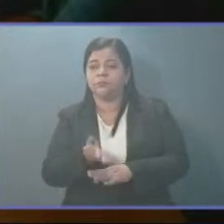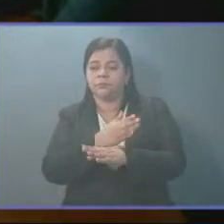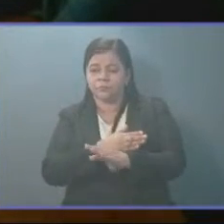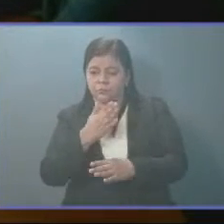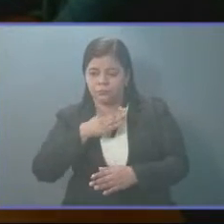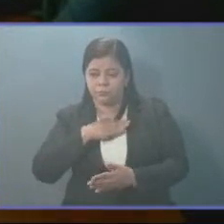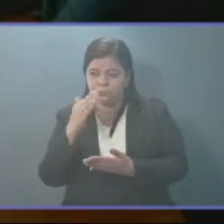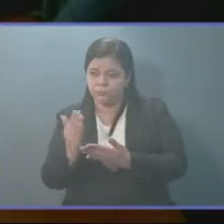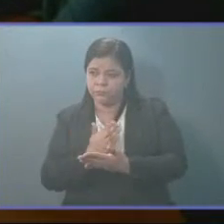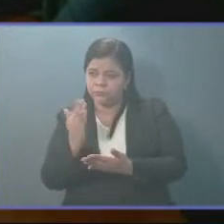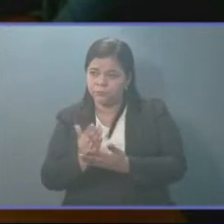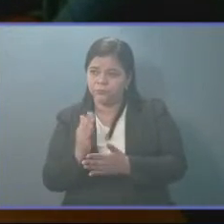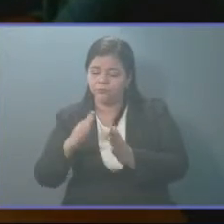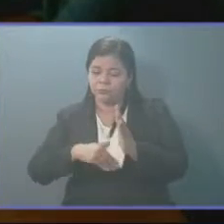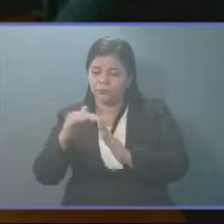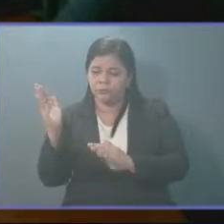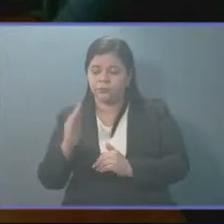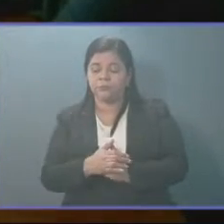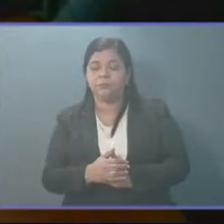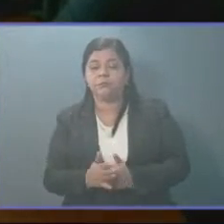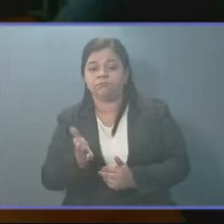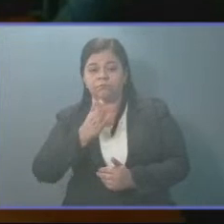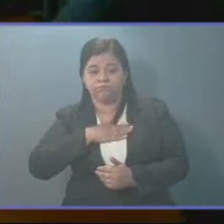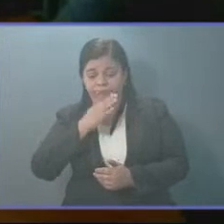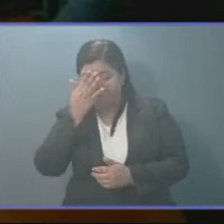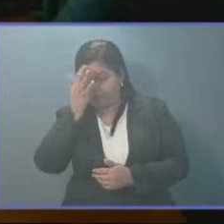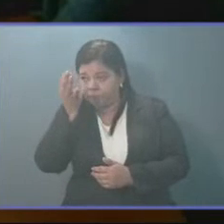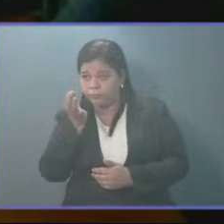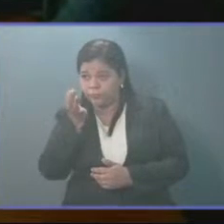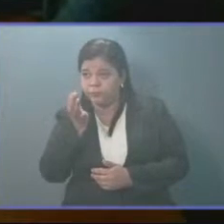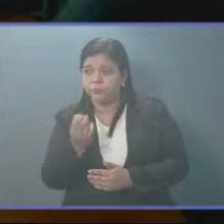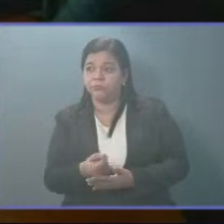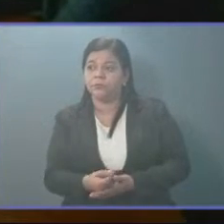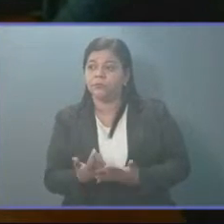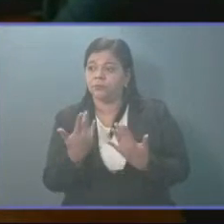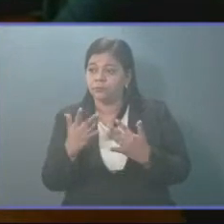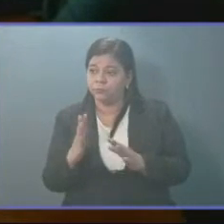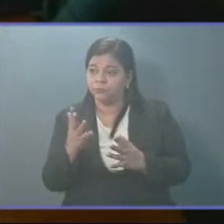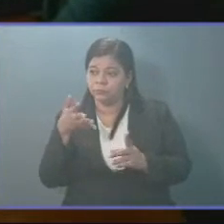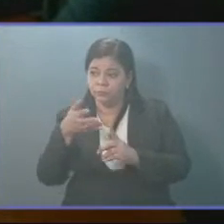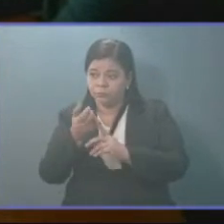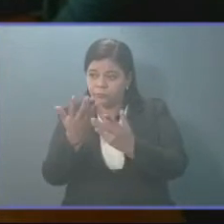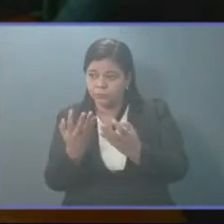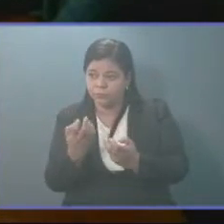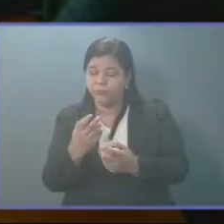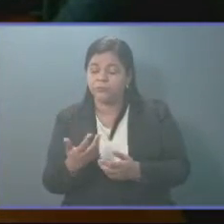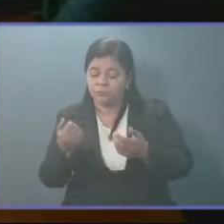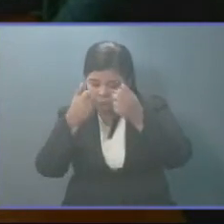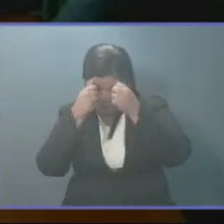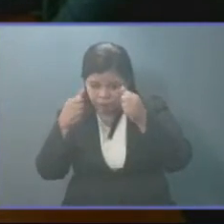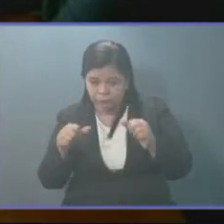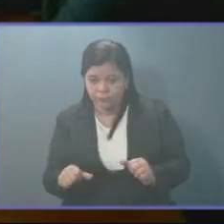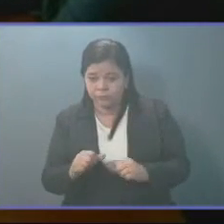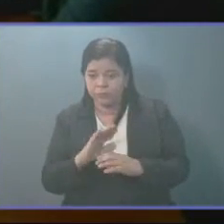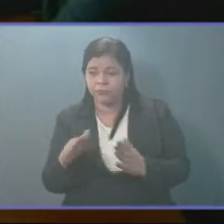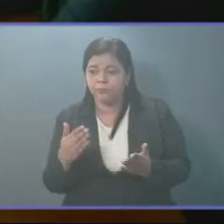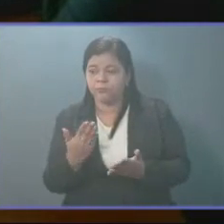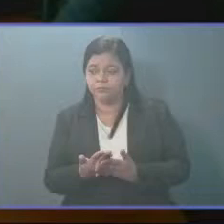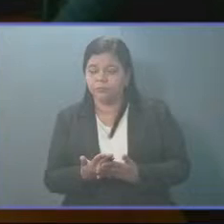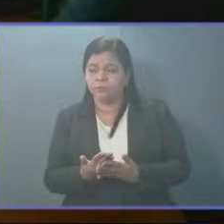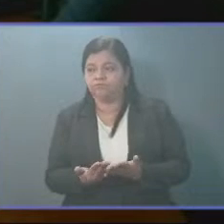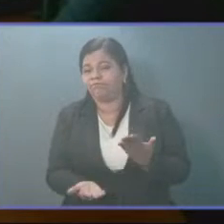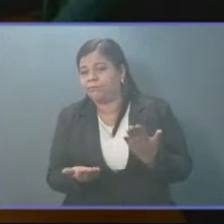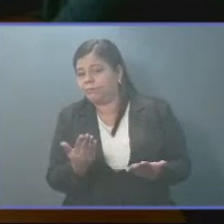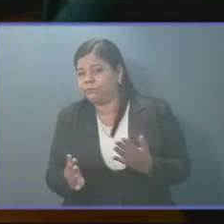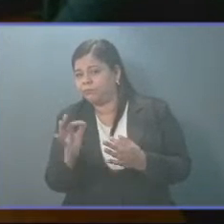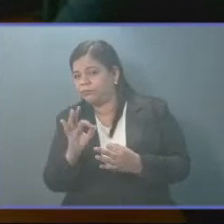un poquito con más detenimiento y creería que para que con el fin de encontrar también un acuerdo, sería